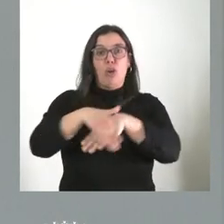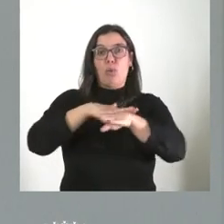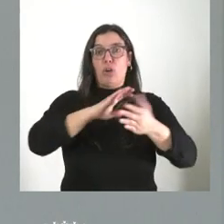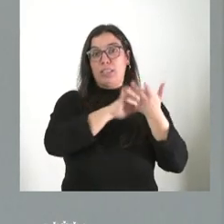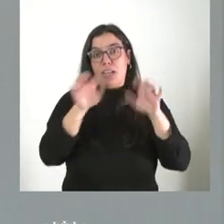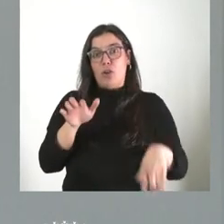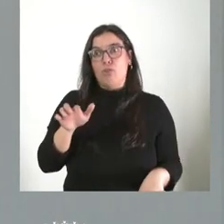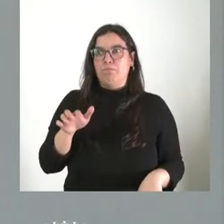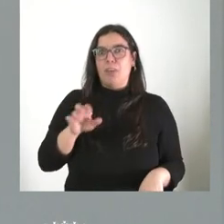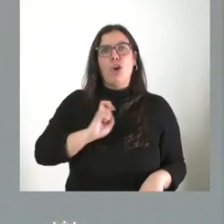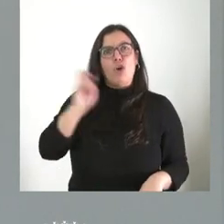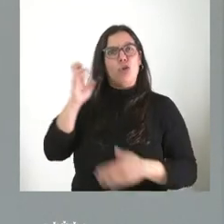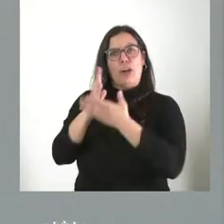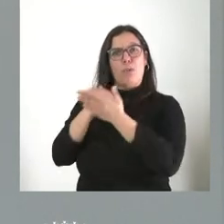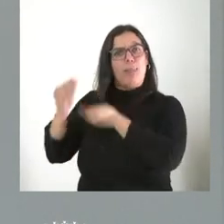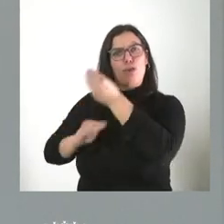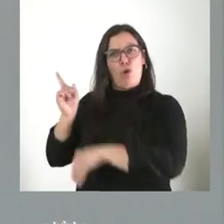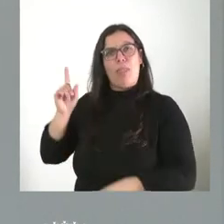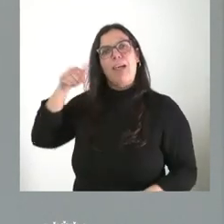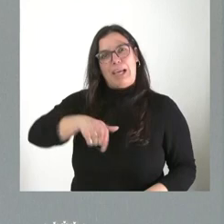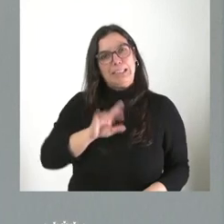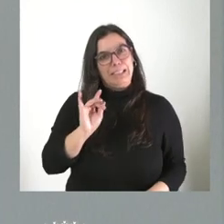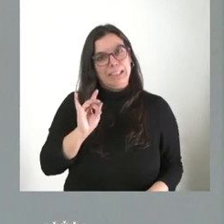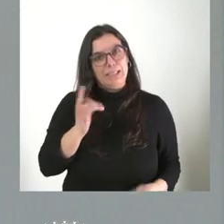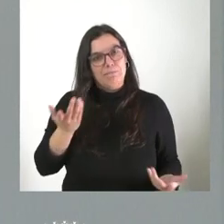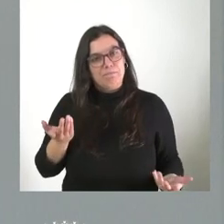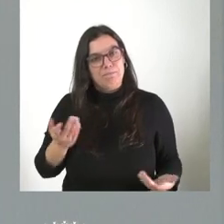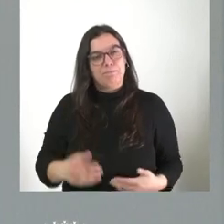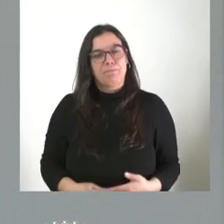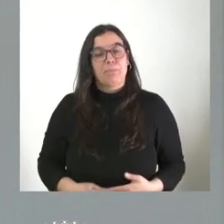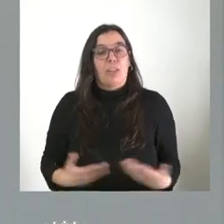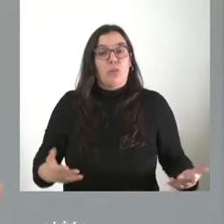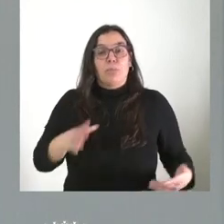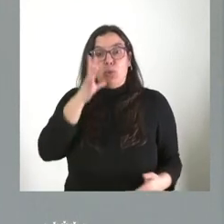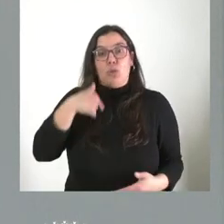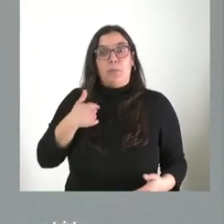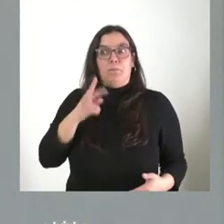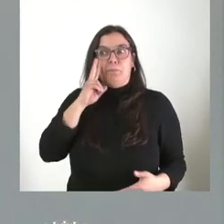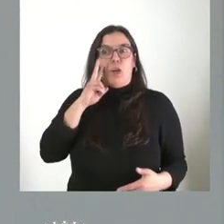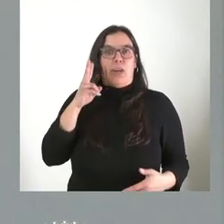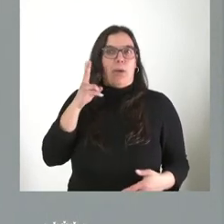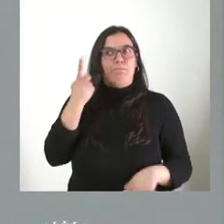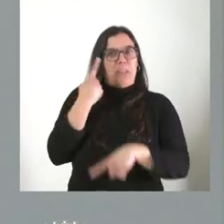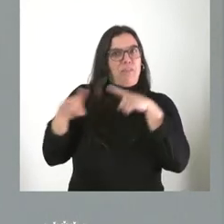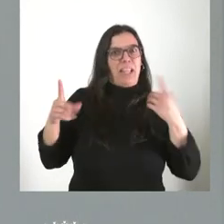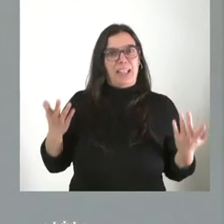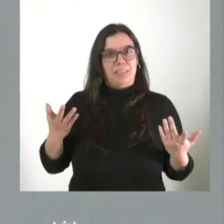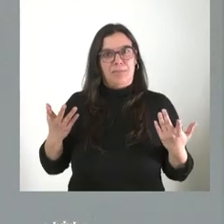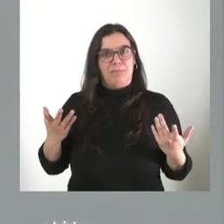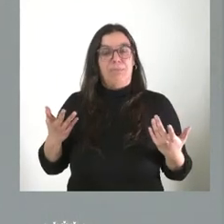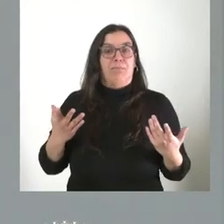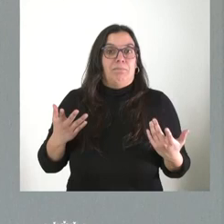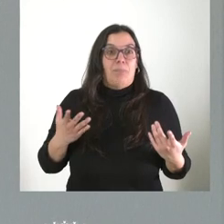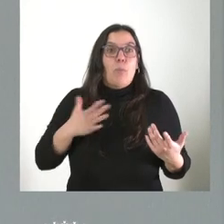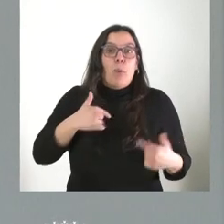también es algo que no suele hacer en otras comunidades autónomas cuando asiste y por eso yo sí que veo ahí una diferencia que a lo mejor es que es una cosa